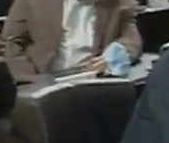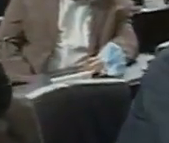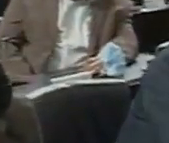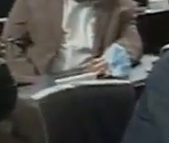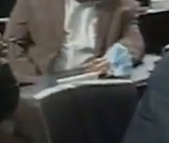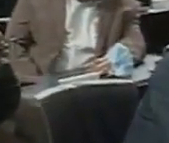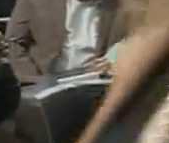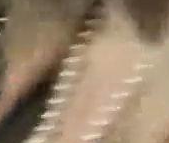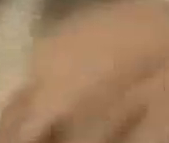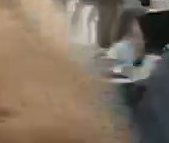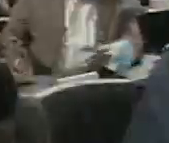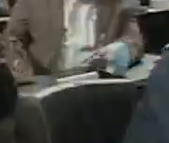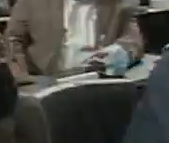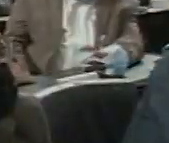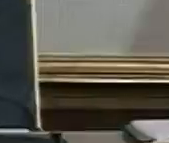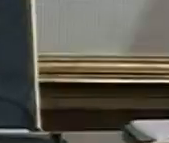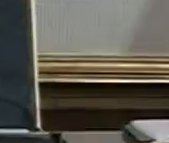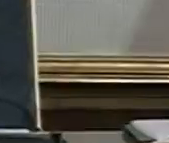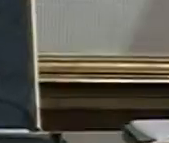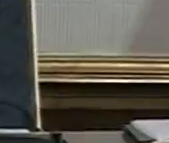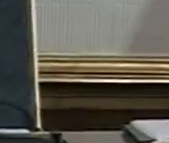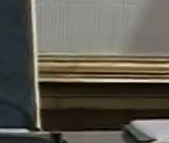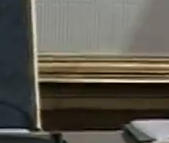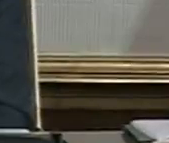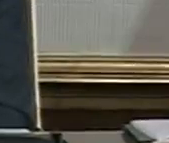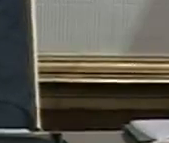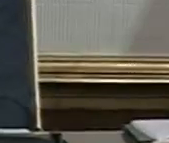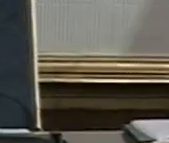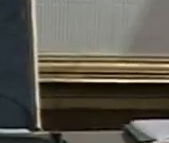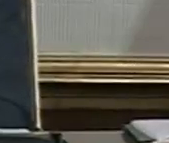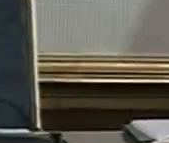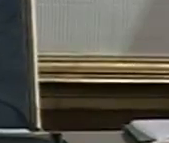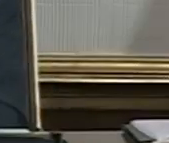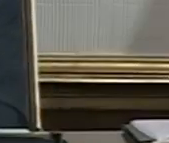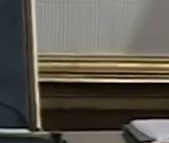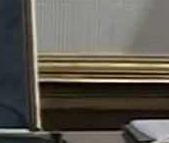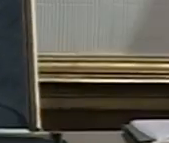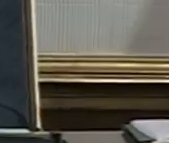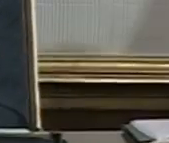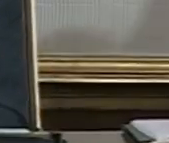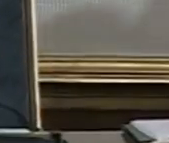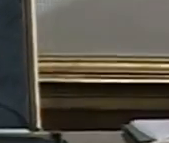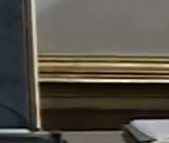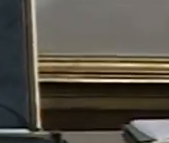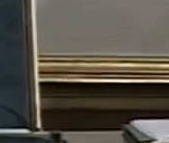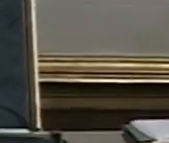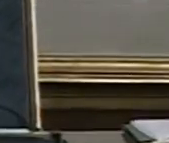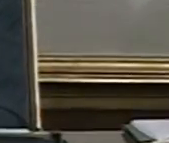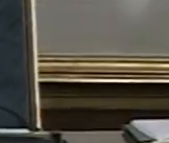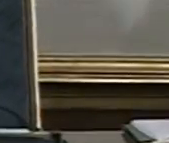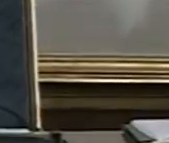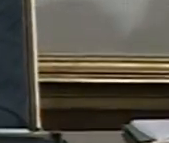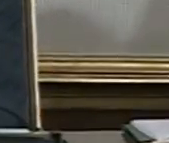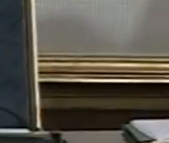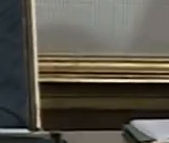No, hay otro beso por acá. De seguro. Y ahora, secretaria.